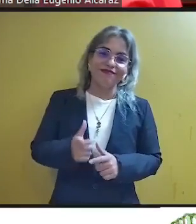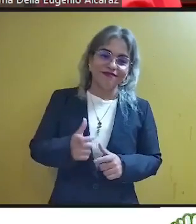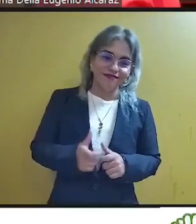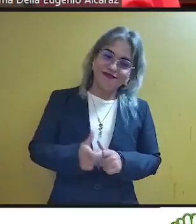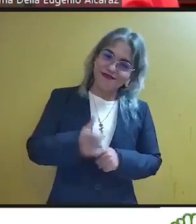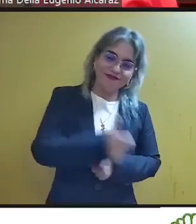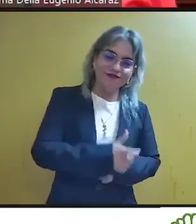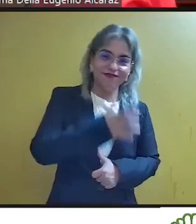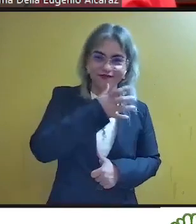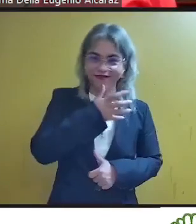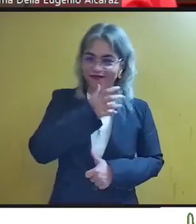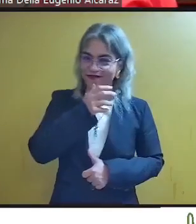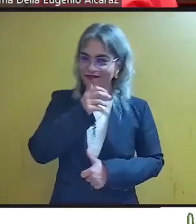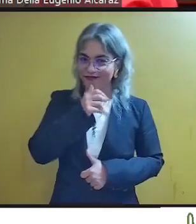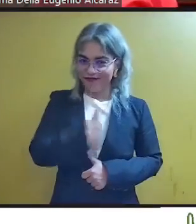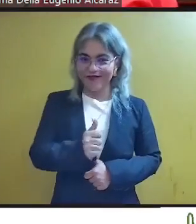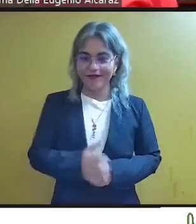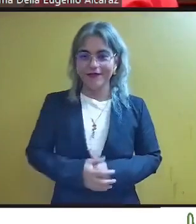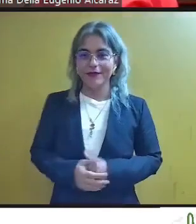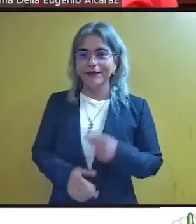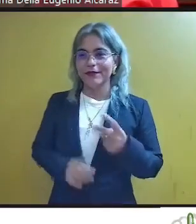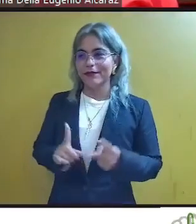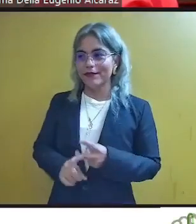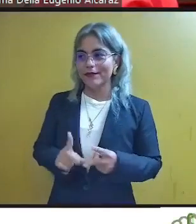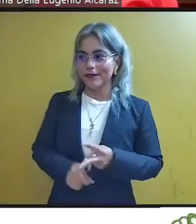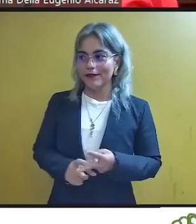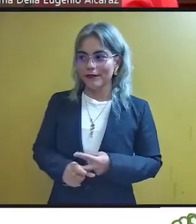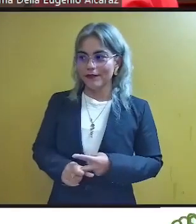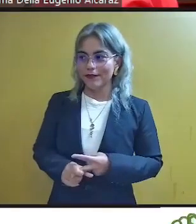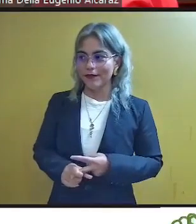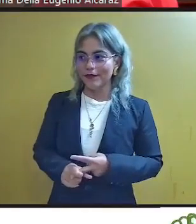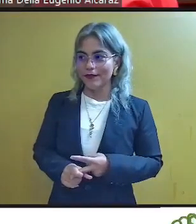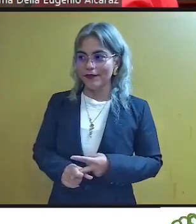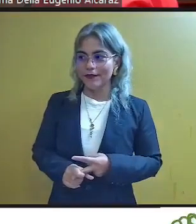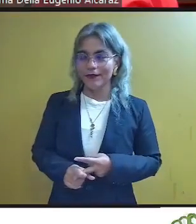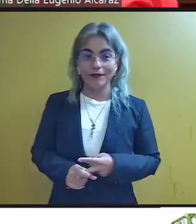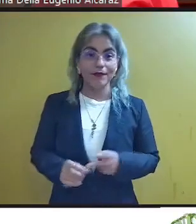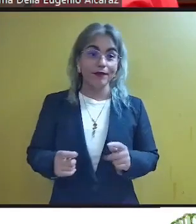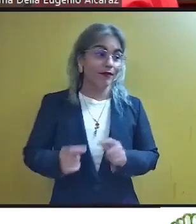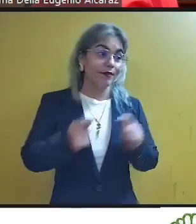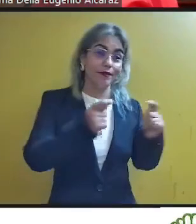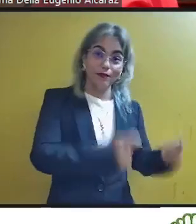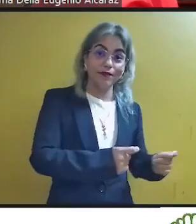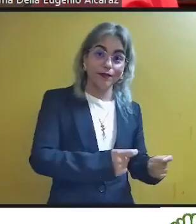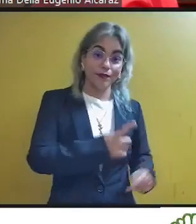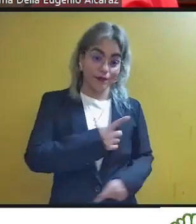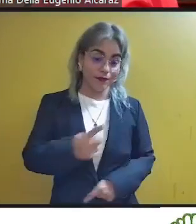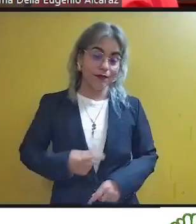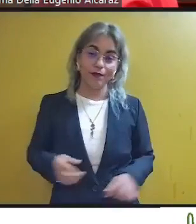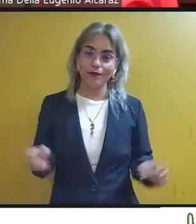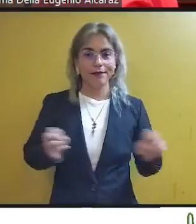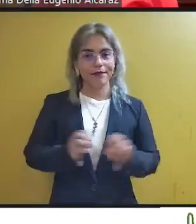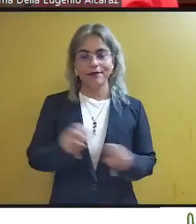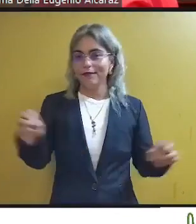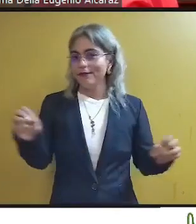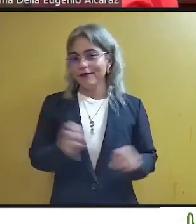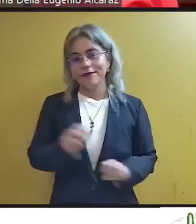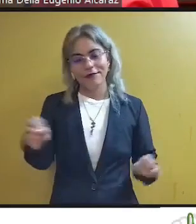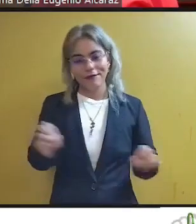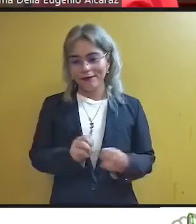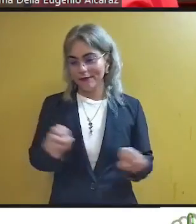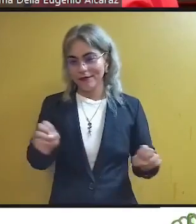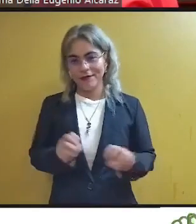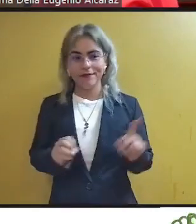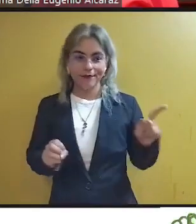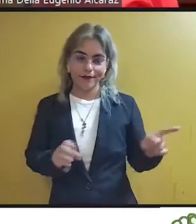consideraciones expuestas en la presente resolución. Segundo, es inexistente el deber de pago de salario y de otras remuneraciones económicas demandadas